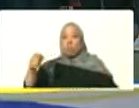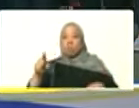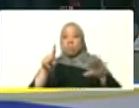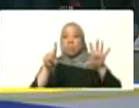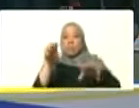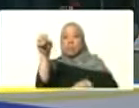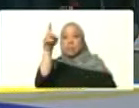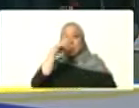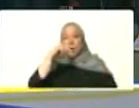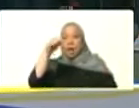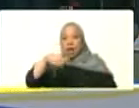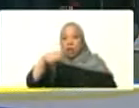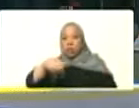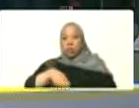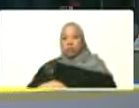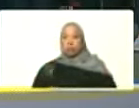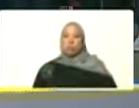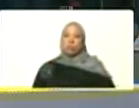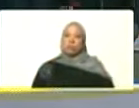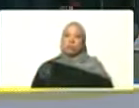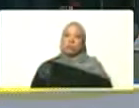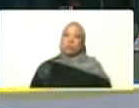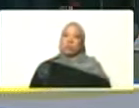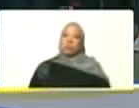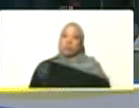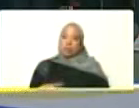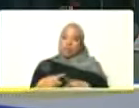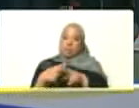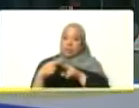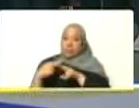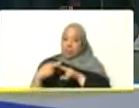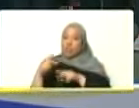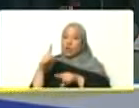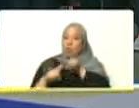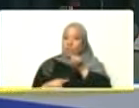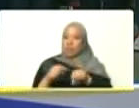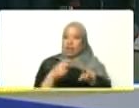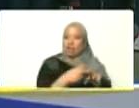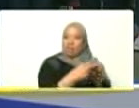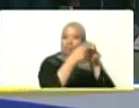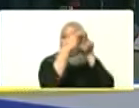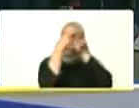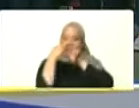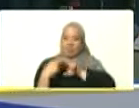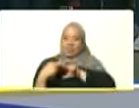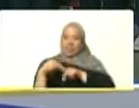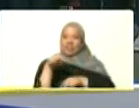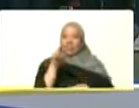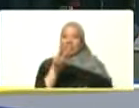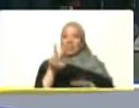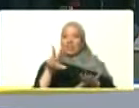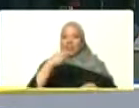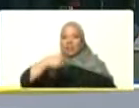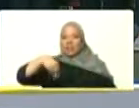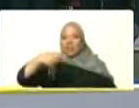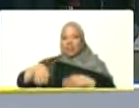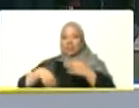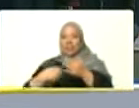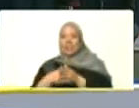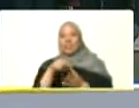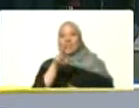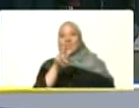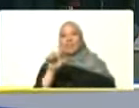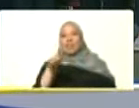este año. Se aceptan regalos del 23 de noviembre al 31 de